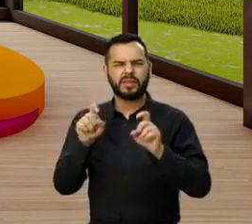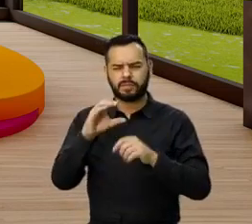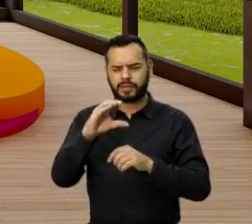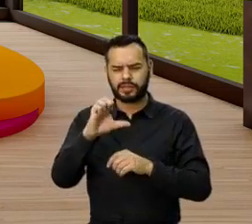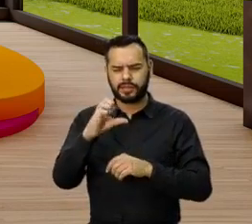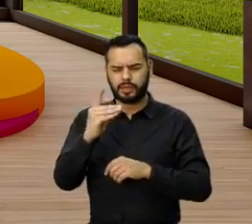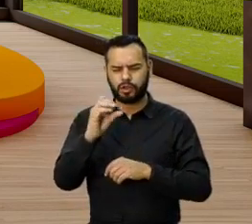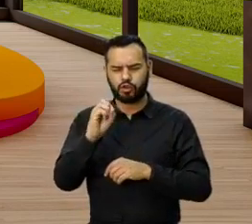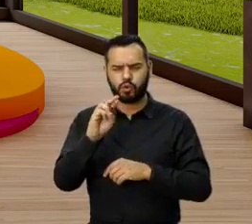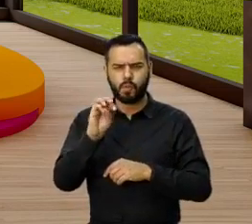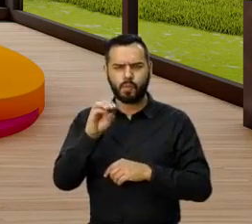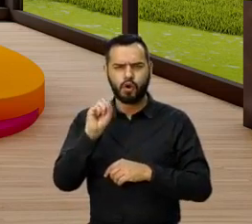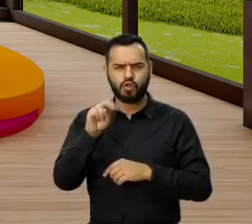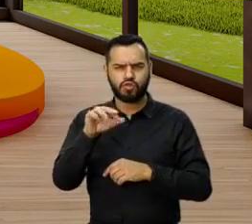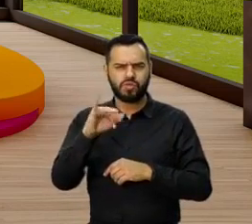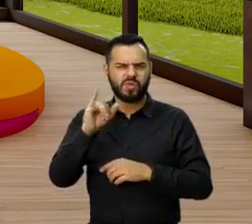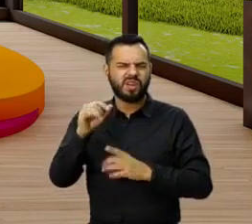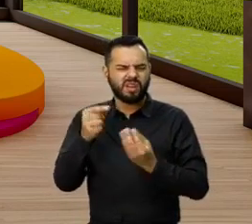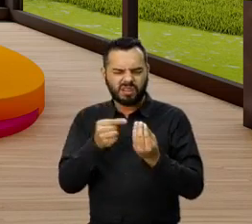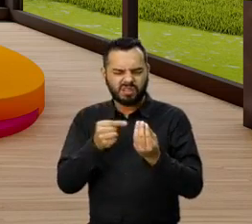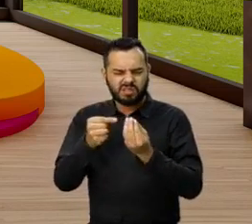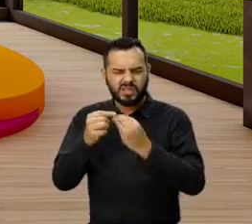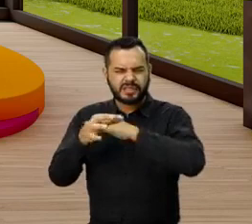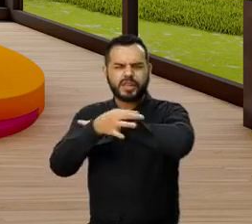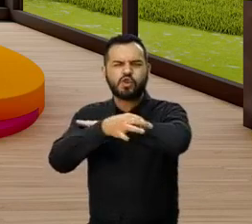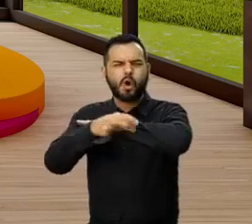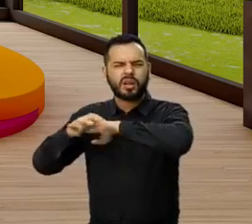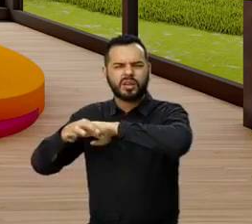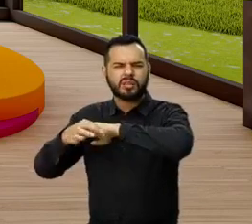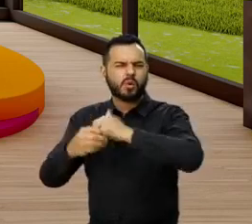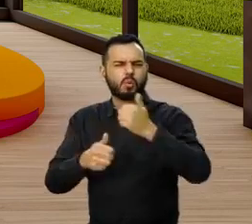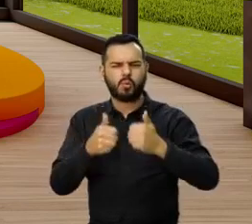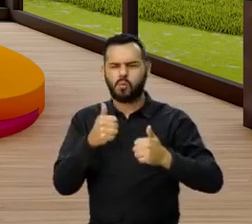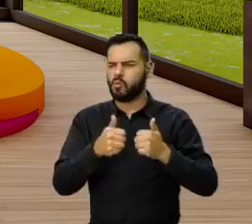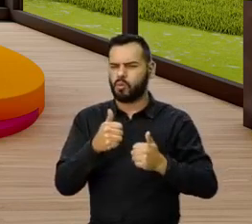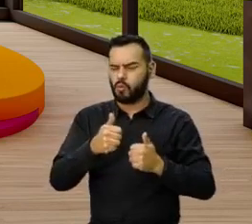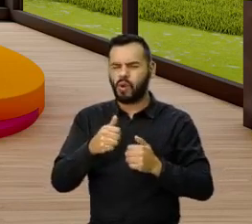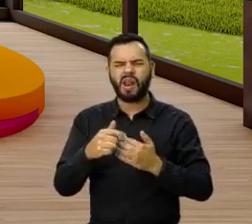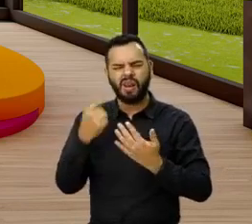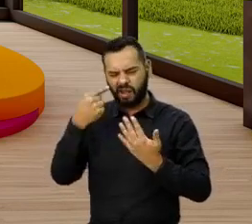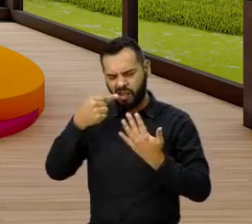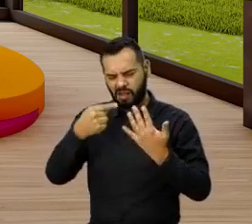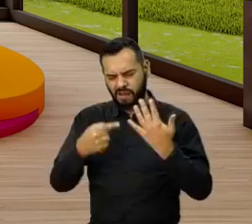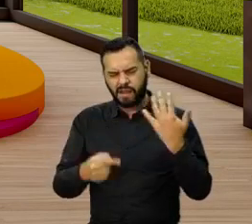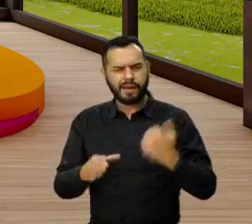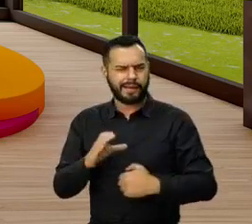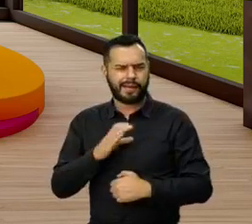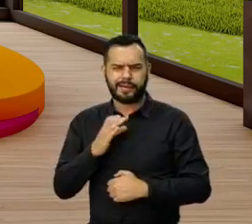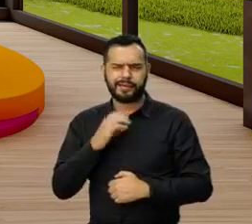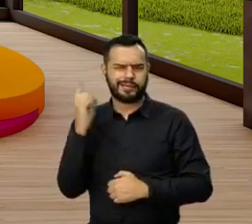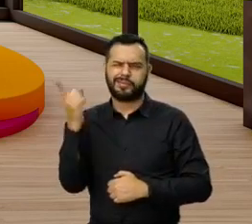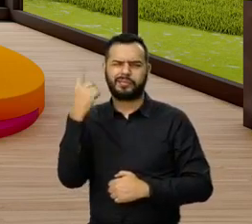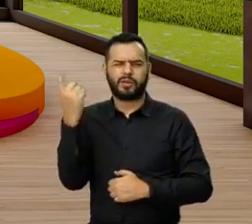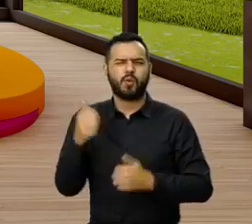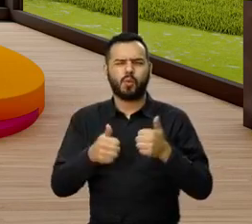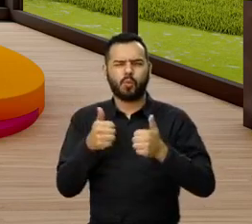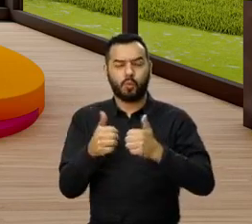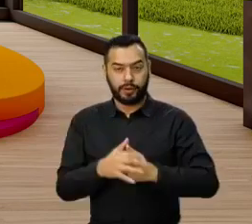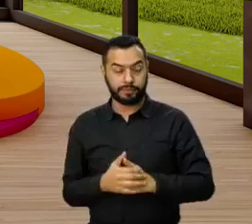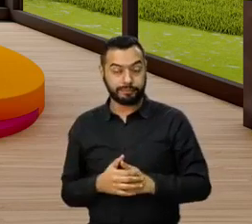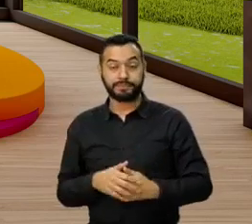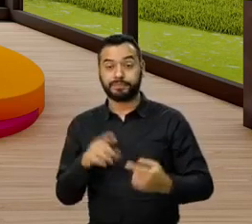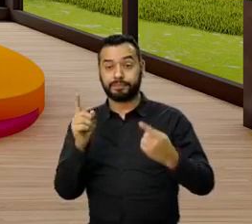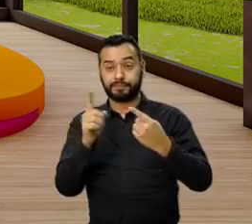cuanto a la propuesta al diseño arquitectónico por ejemplo cuáles son las que act eris ticas generales de cedro montes bueno la